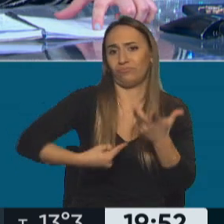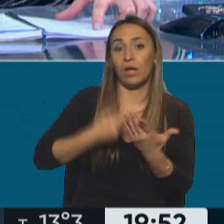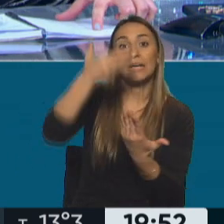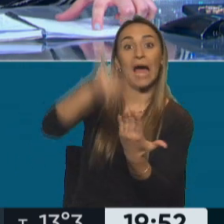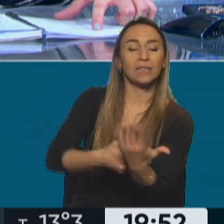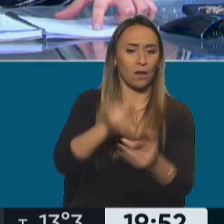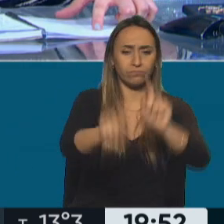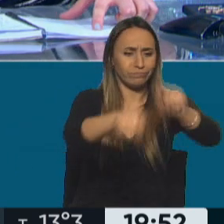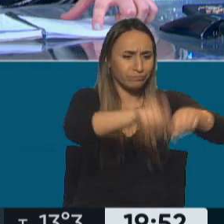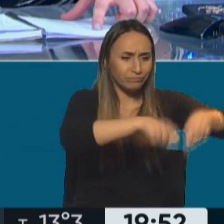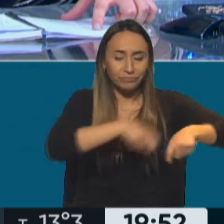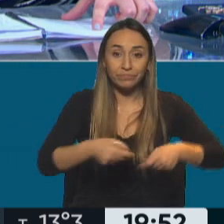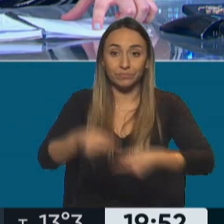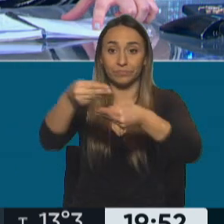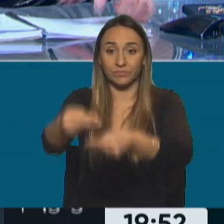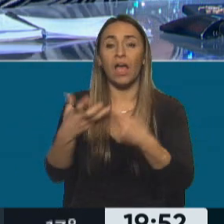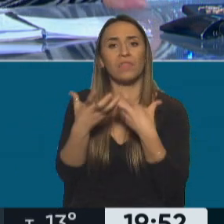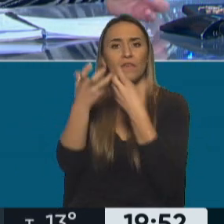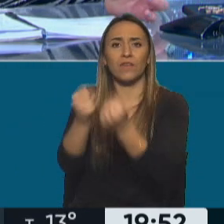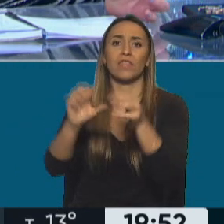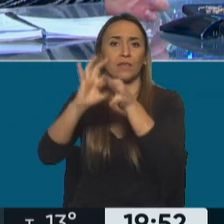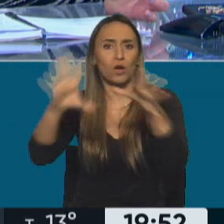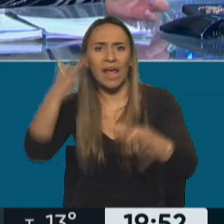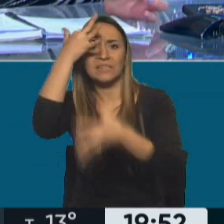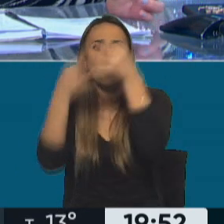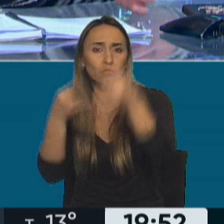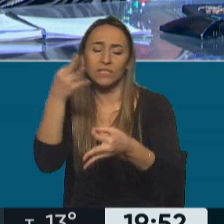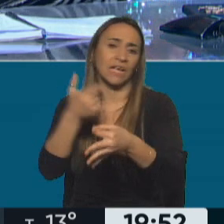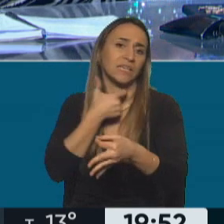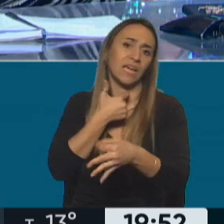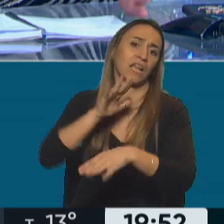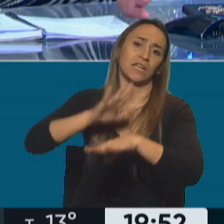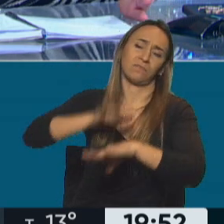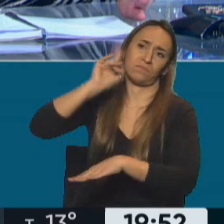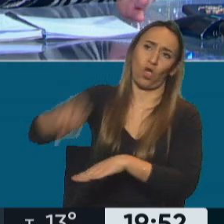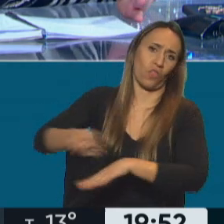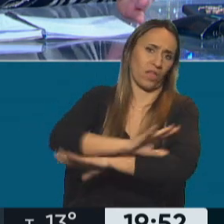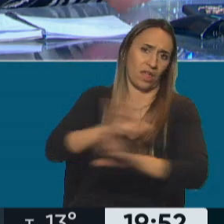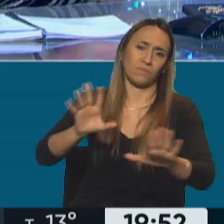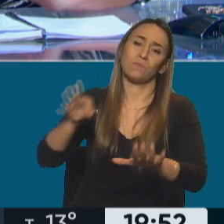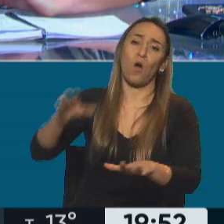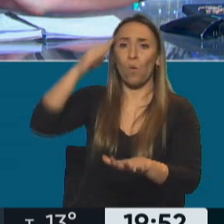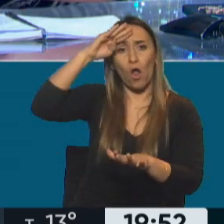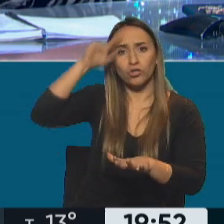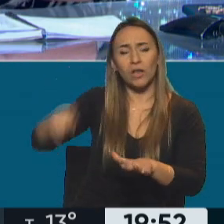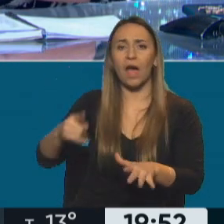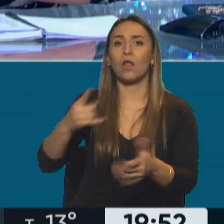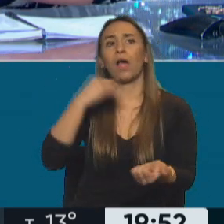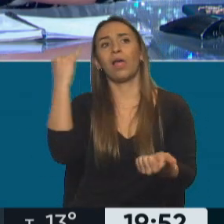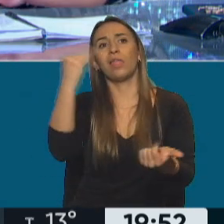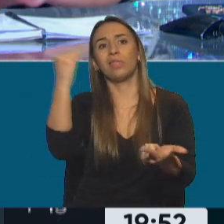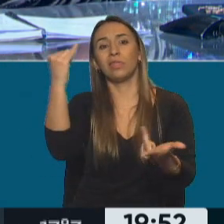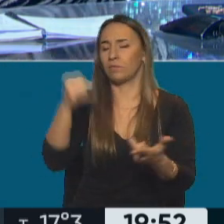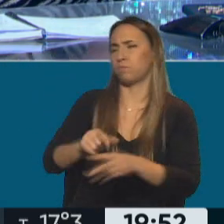En Defensa de la Democracia y de la Justicia, para condenar justamente estas advertencias que viene haciendo Bolsonaro. Para